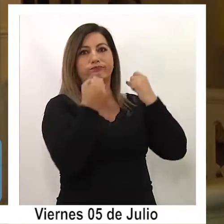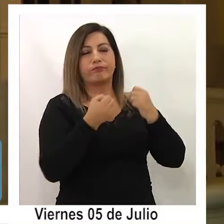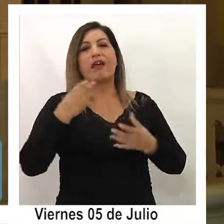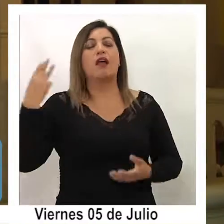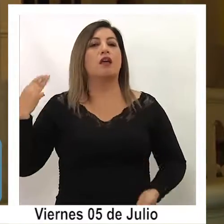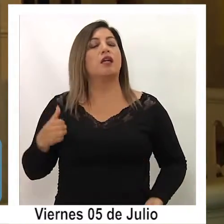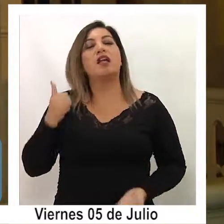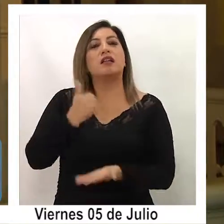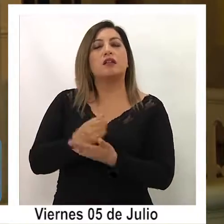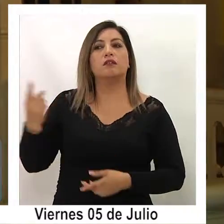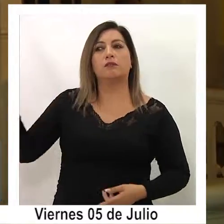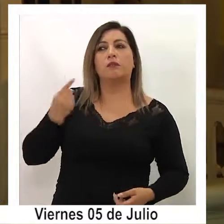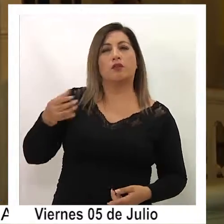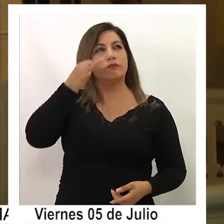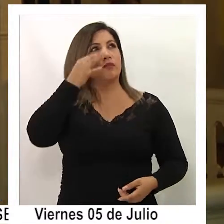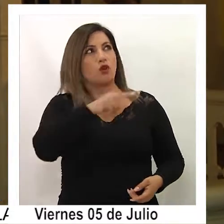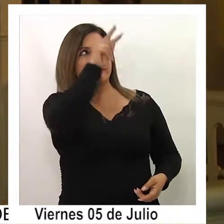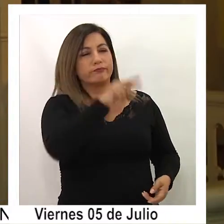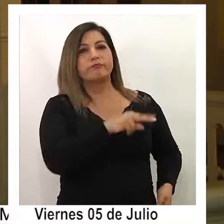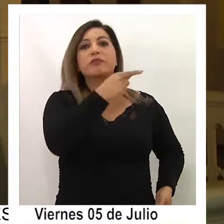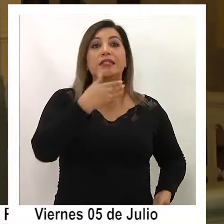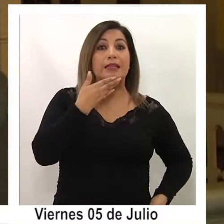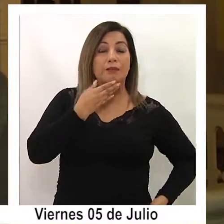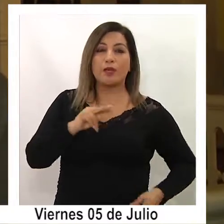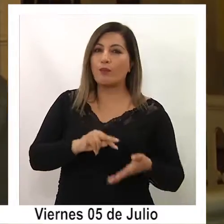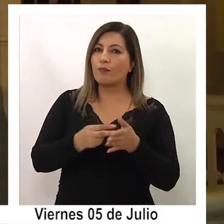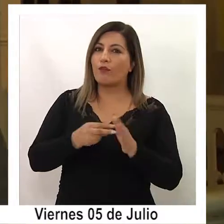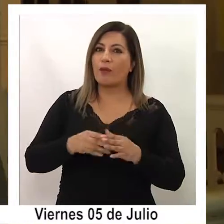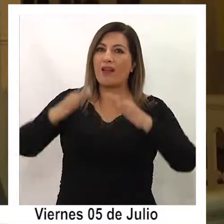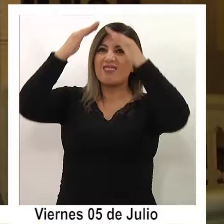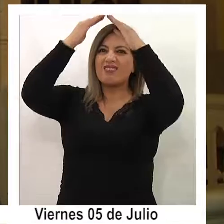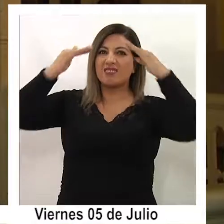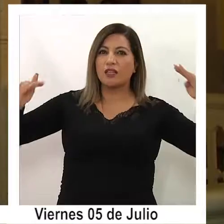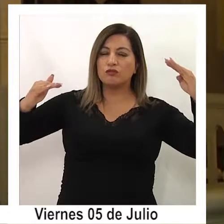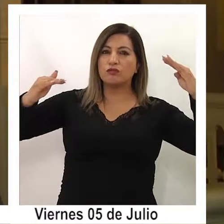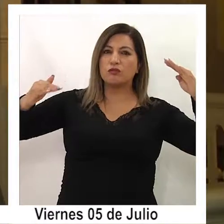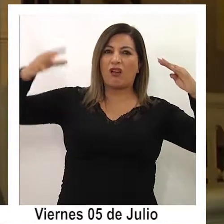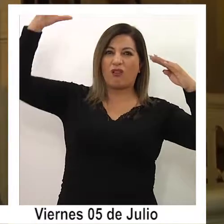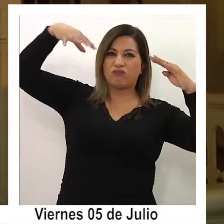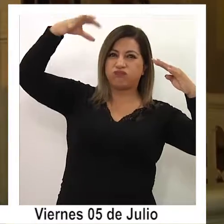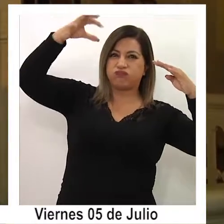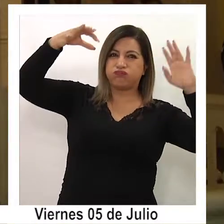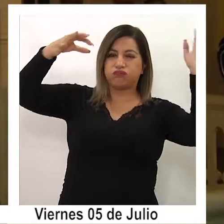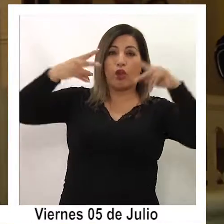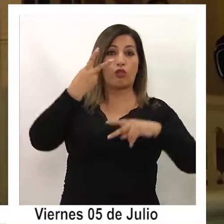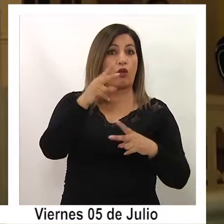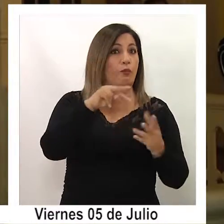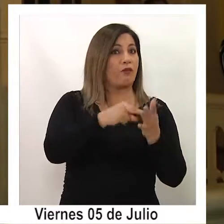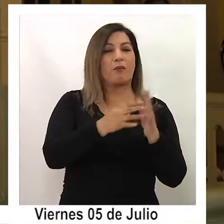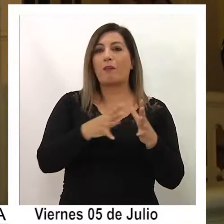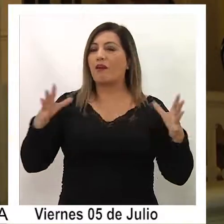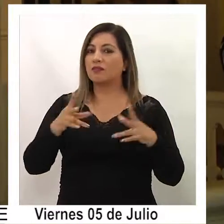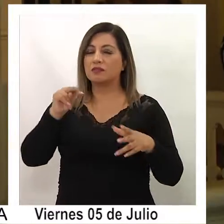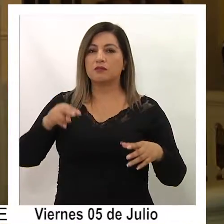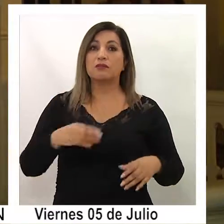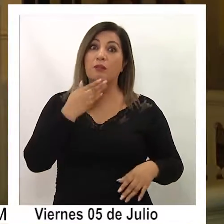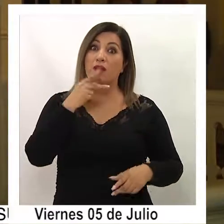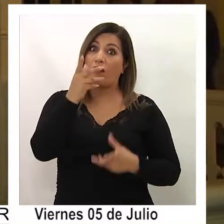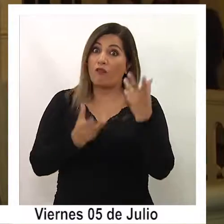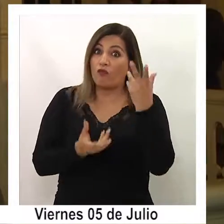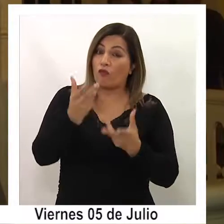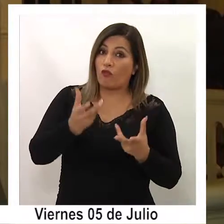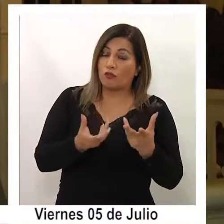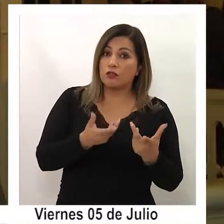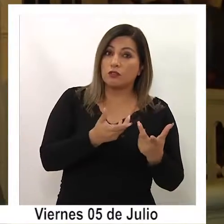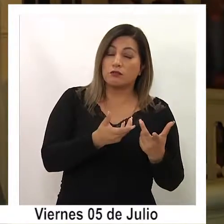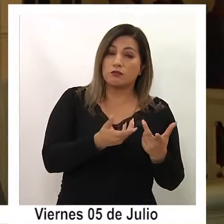alcalde, él mismo vino aquí a supervisar el trabajo. Tenemos también el problema de los techos que se llueven, vienen siendo los dos problemas más graves, la posibilidad del fuego